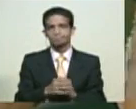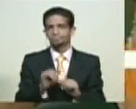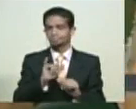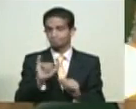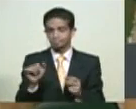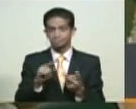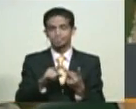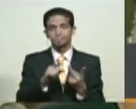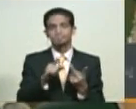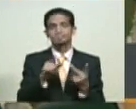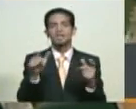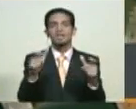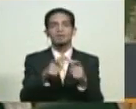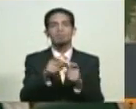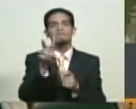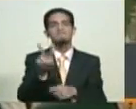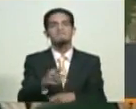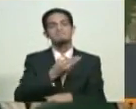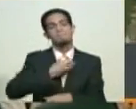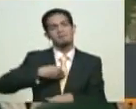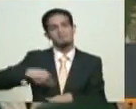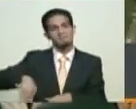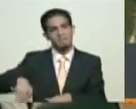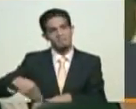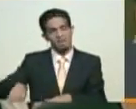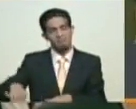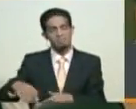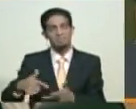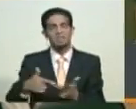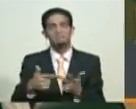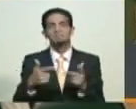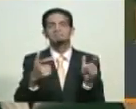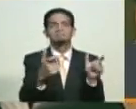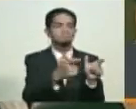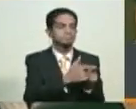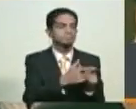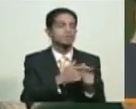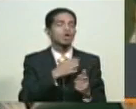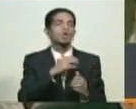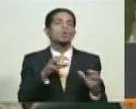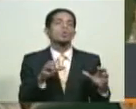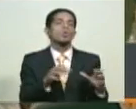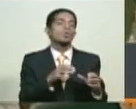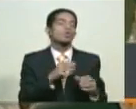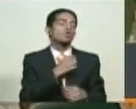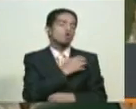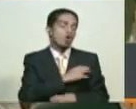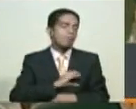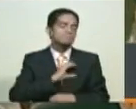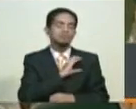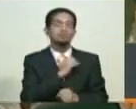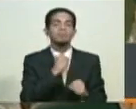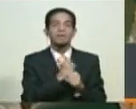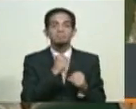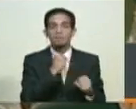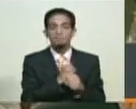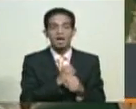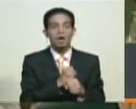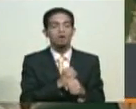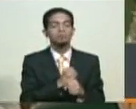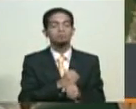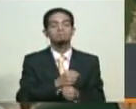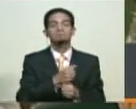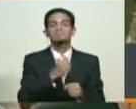y Finanzas, con el vicepresidente económico, que hemos constituido comisiones de trabajo que han trabajado las 24 horas seguidas,